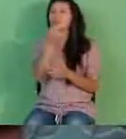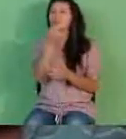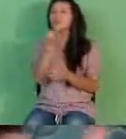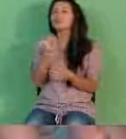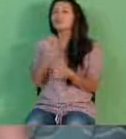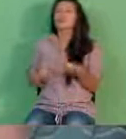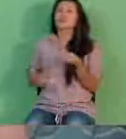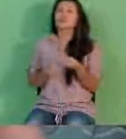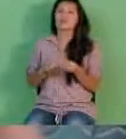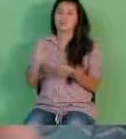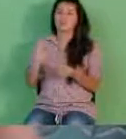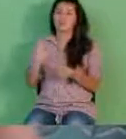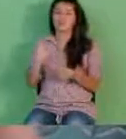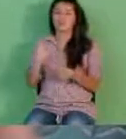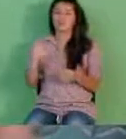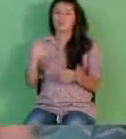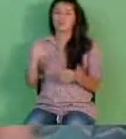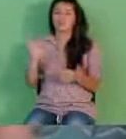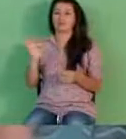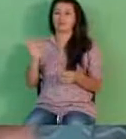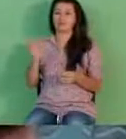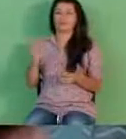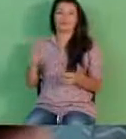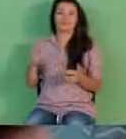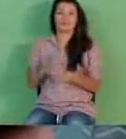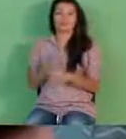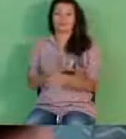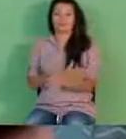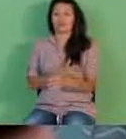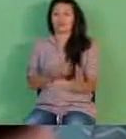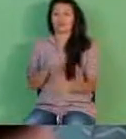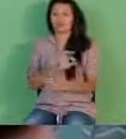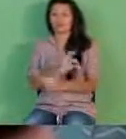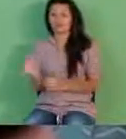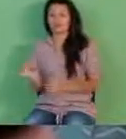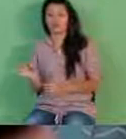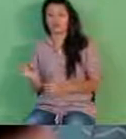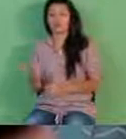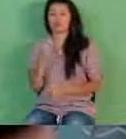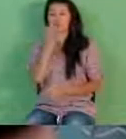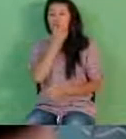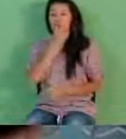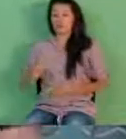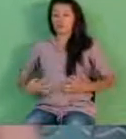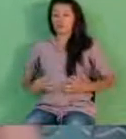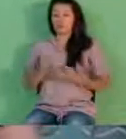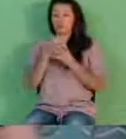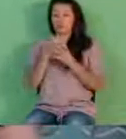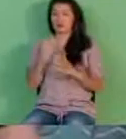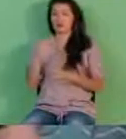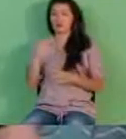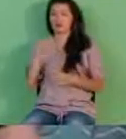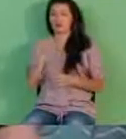causar efectos secundarios a los niños ayer particularmente yo nunca había visto un niño quemado con ajo con